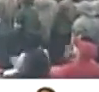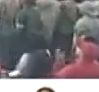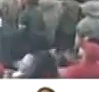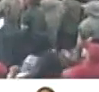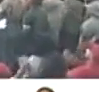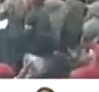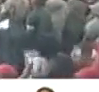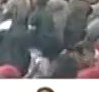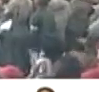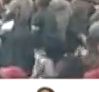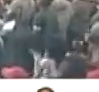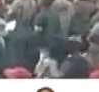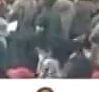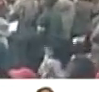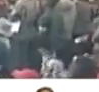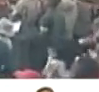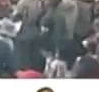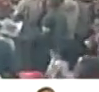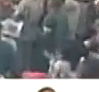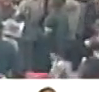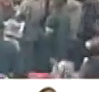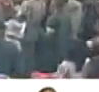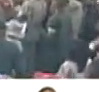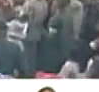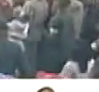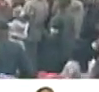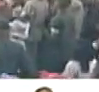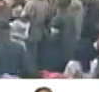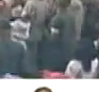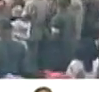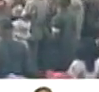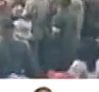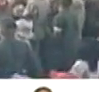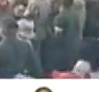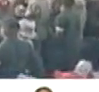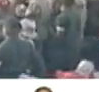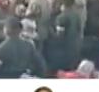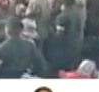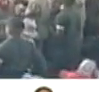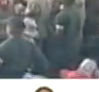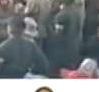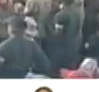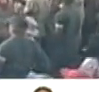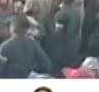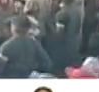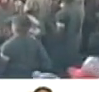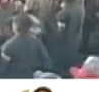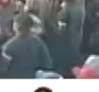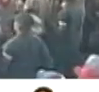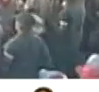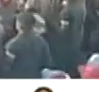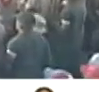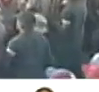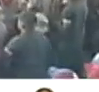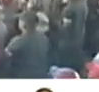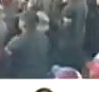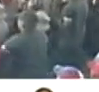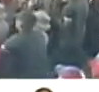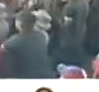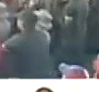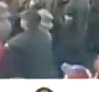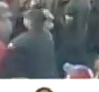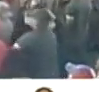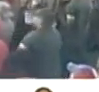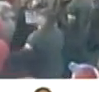están observando desde el mundo y el mundo puede tener la certeza clara, plena como la luna